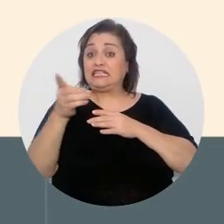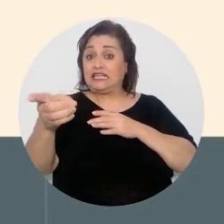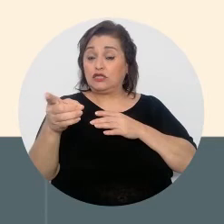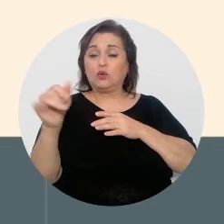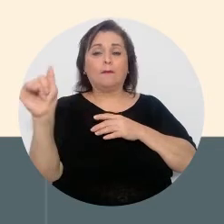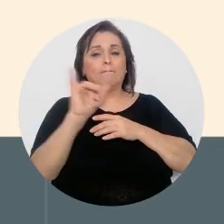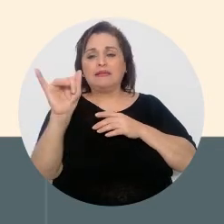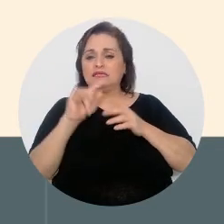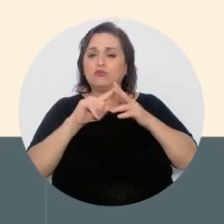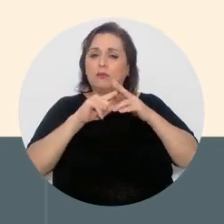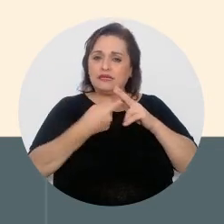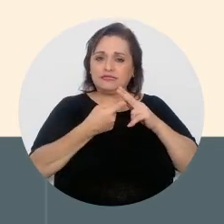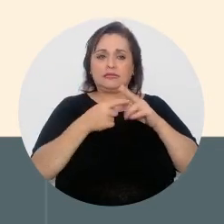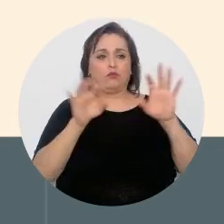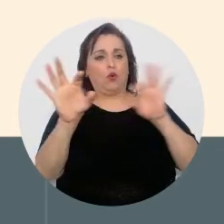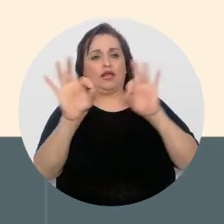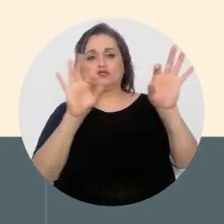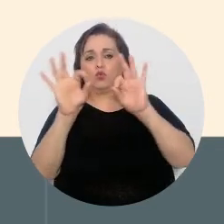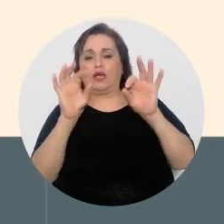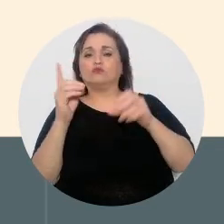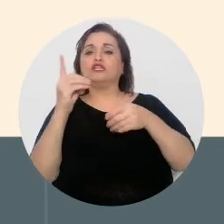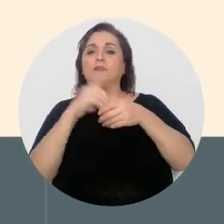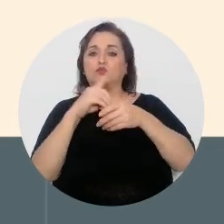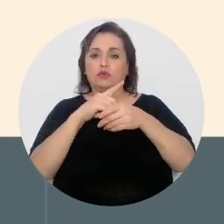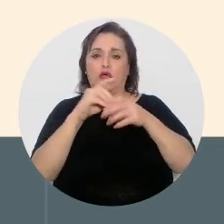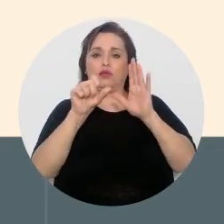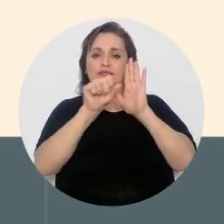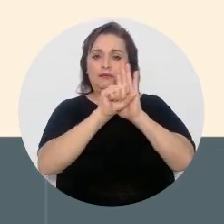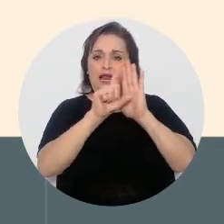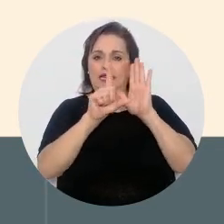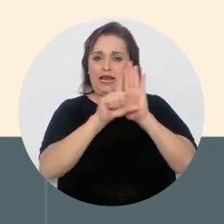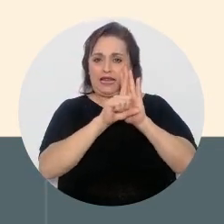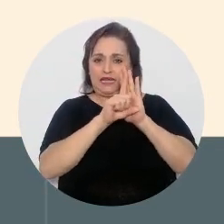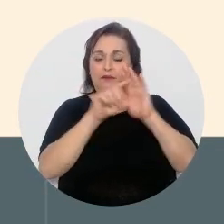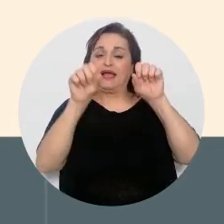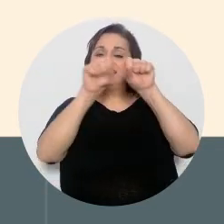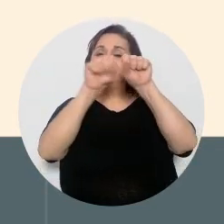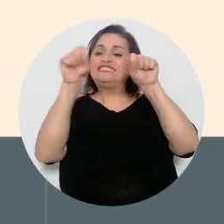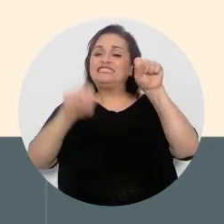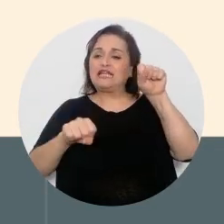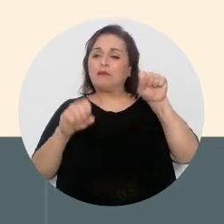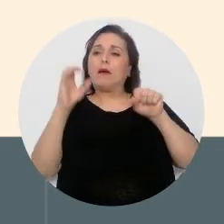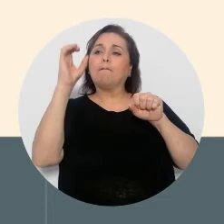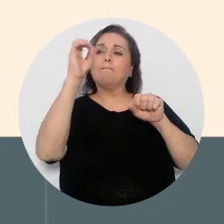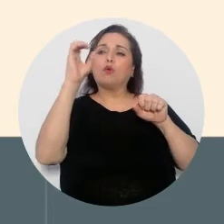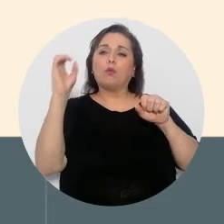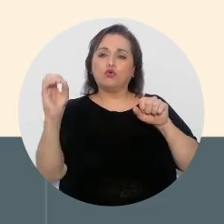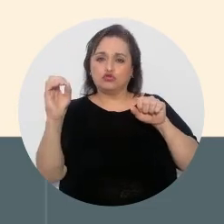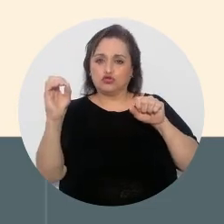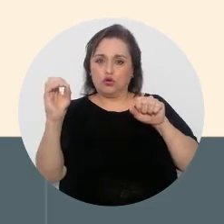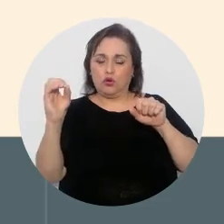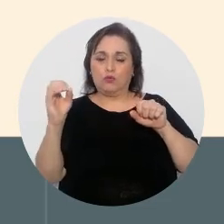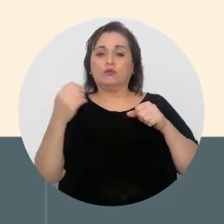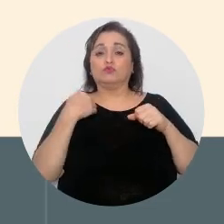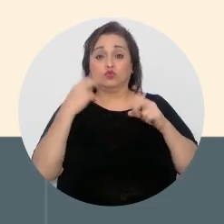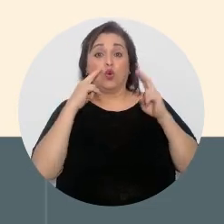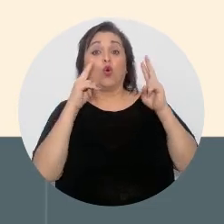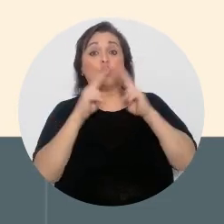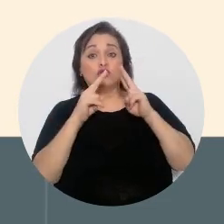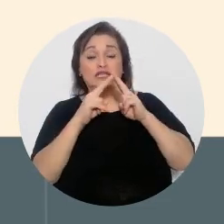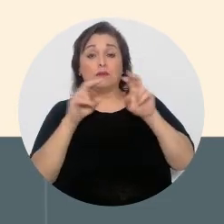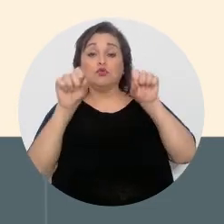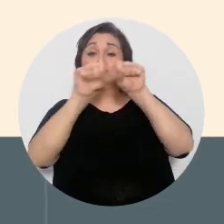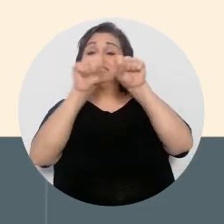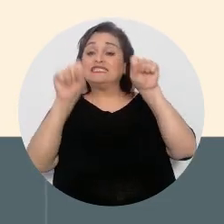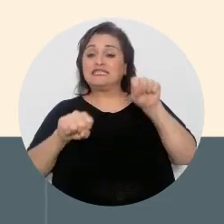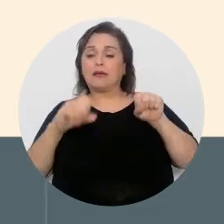mismo principio que elegimos a los diputados a la Asamblea Legislativa. Es por un sistema proporcional que